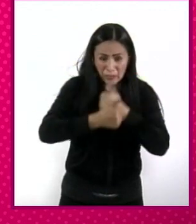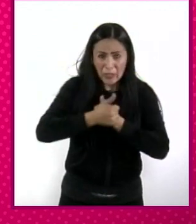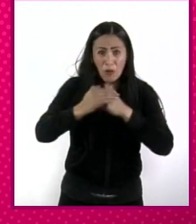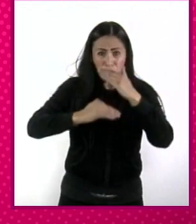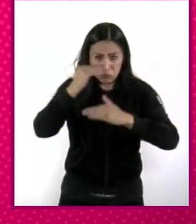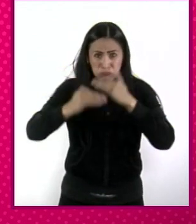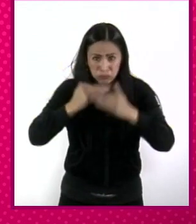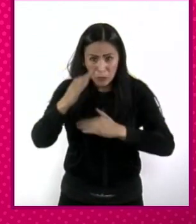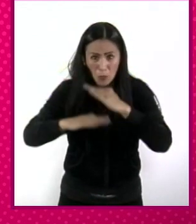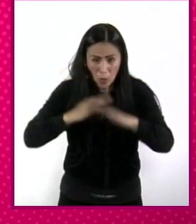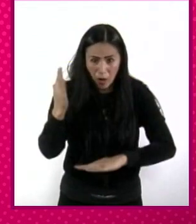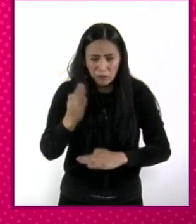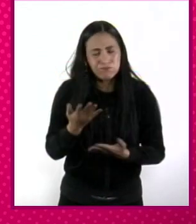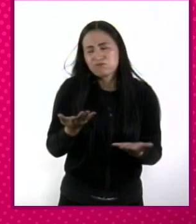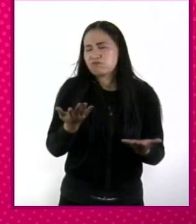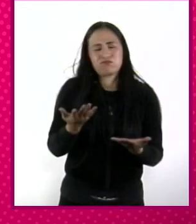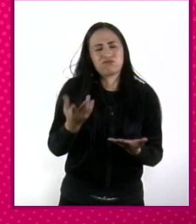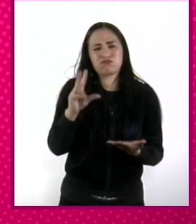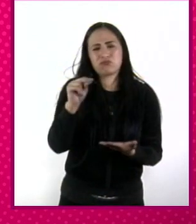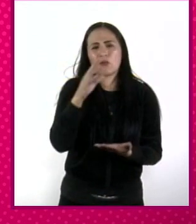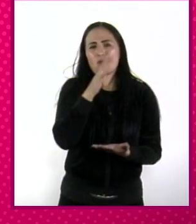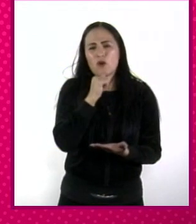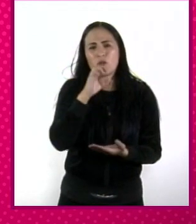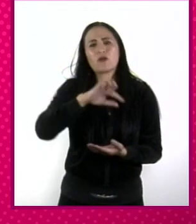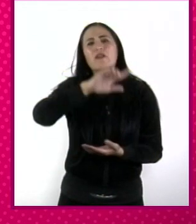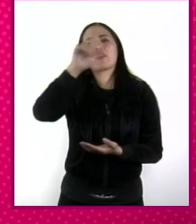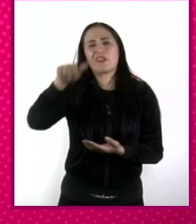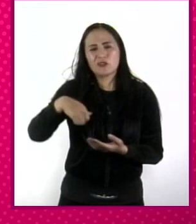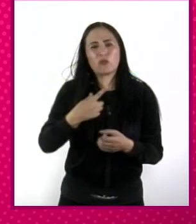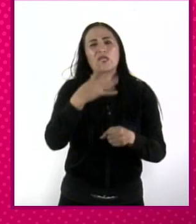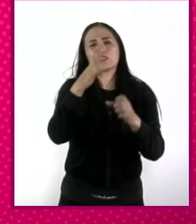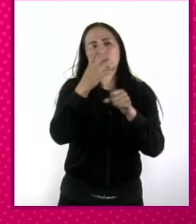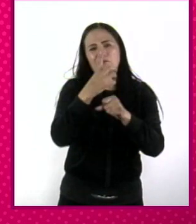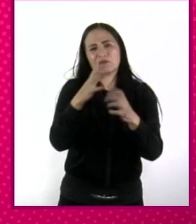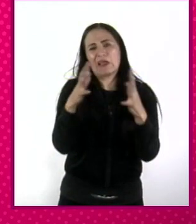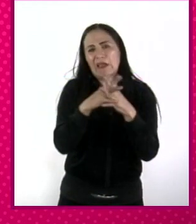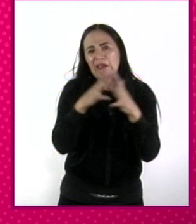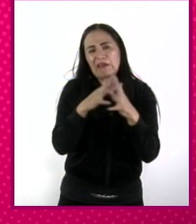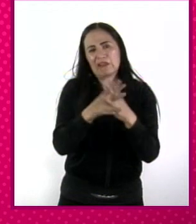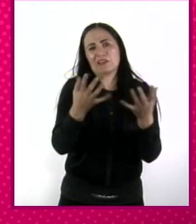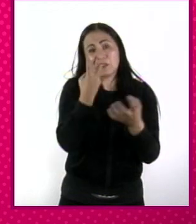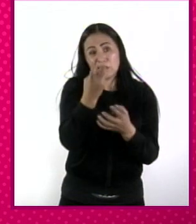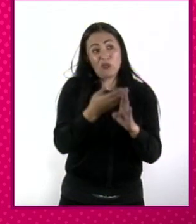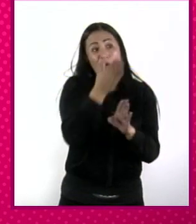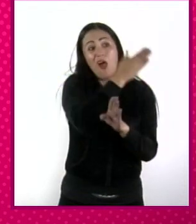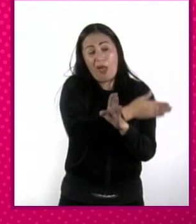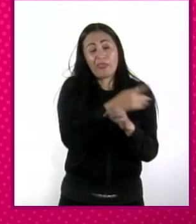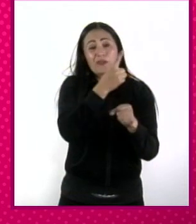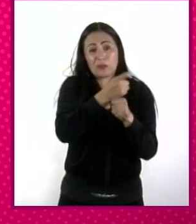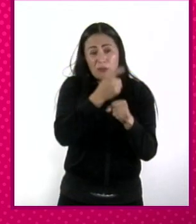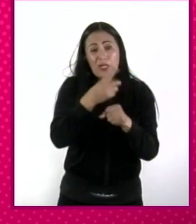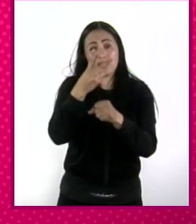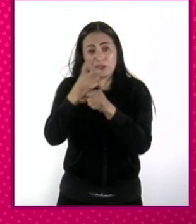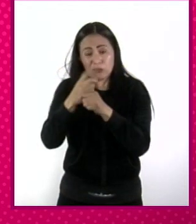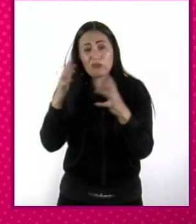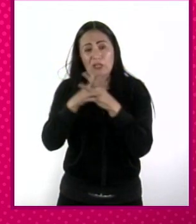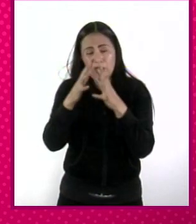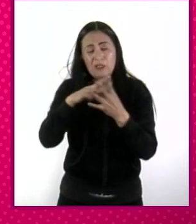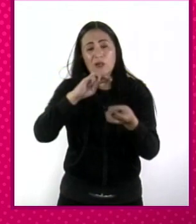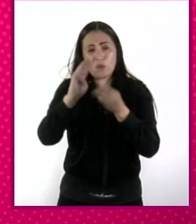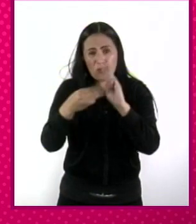llevaría a guerras, como sucedió con la Primera y la Segunda Guerra Mundial. Entonces, hoy estamos en una situación similar, si